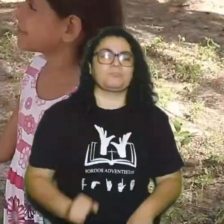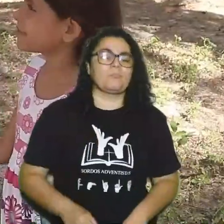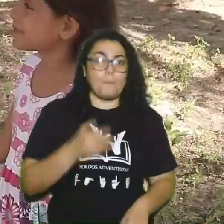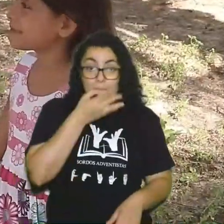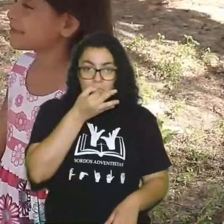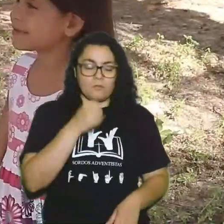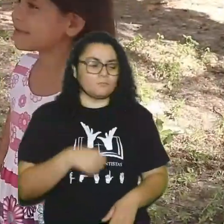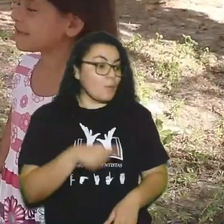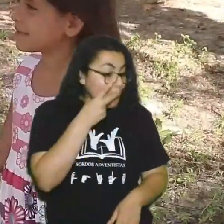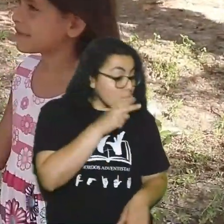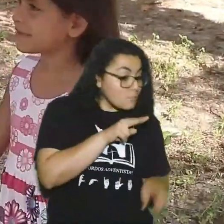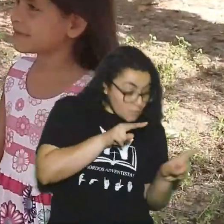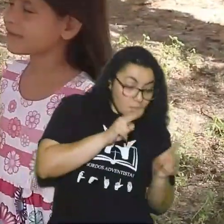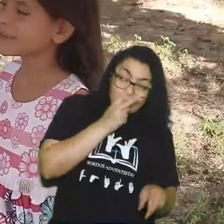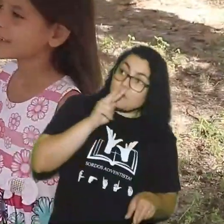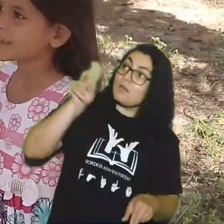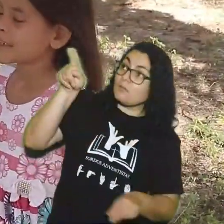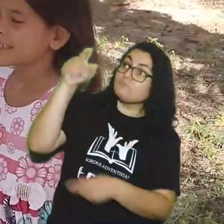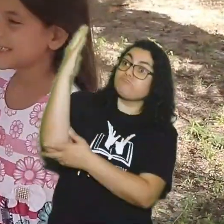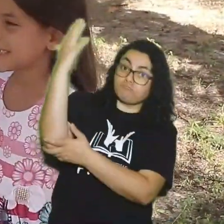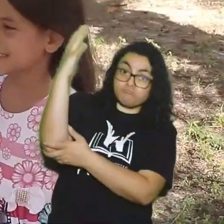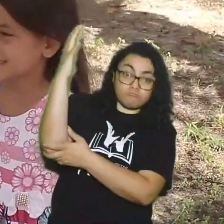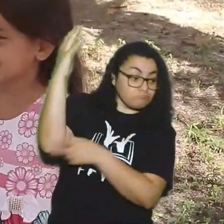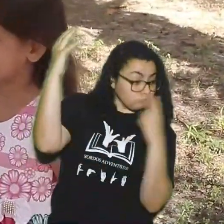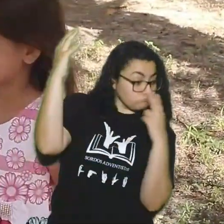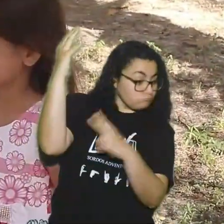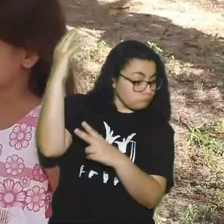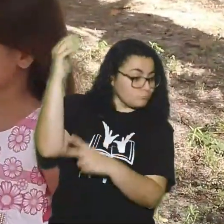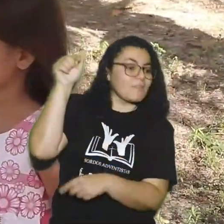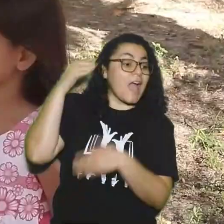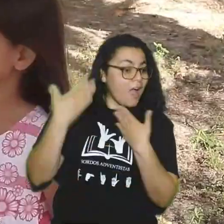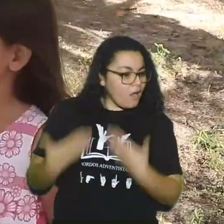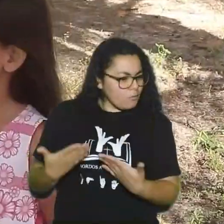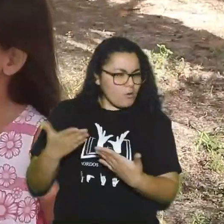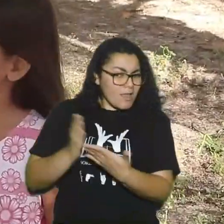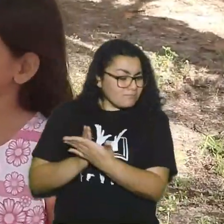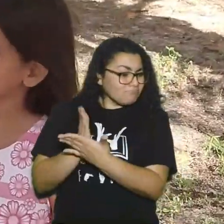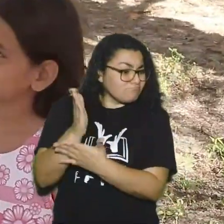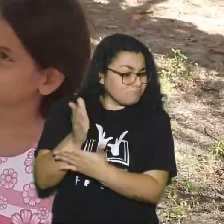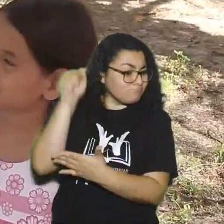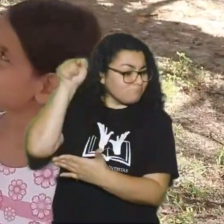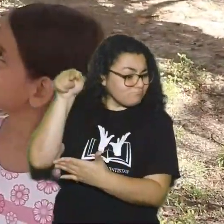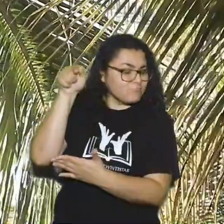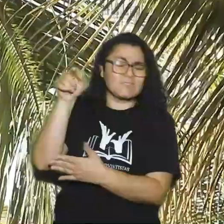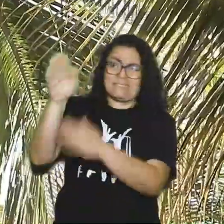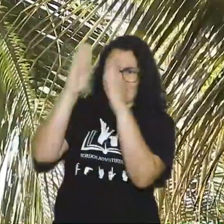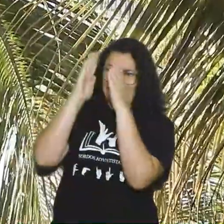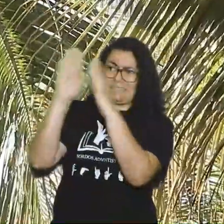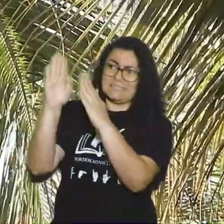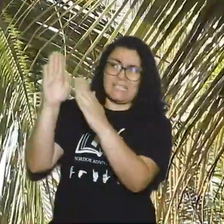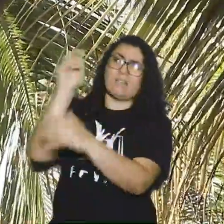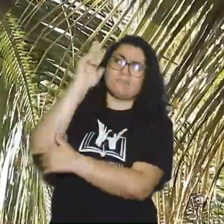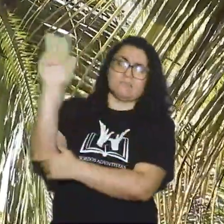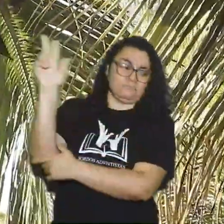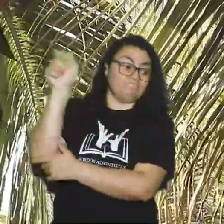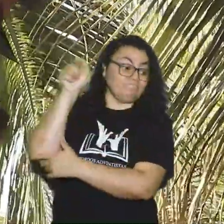Celia. Mira, Edilén. ¿Ustedes ven este cocotero? Sí. A partir de ahora, él será consagrado a Dios y llamado